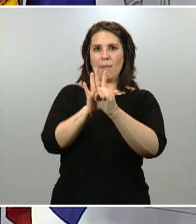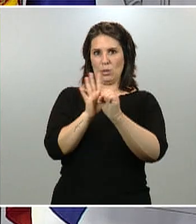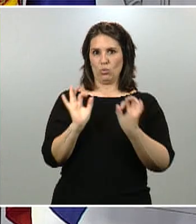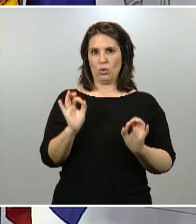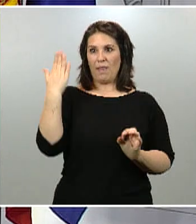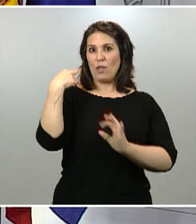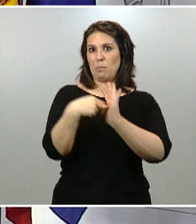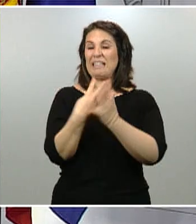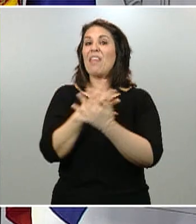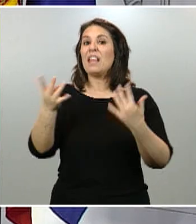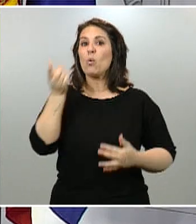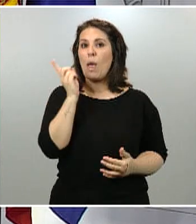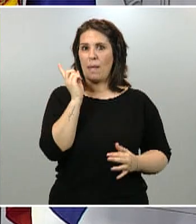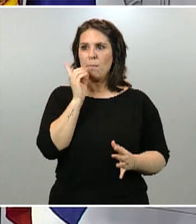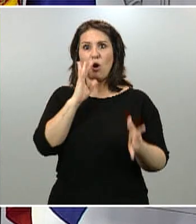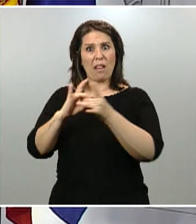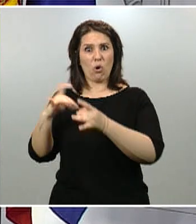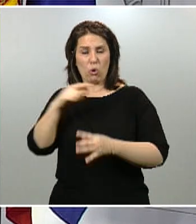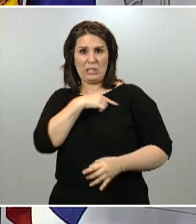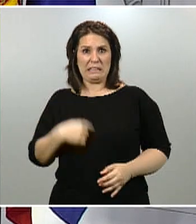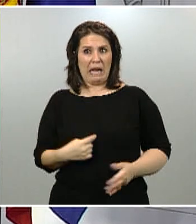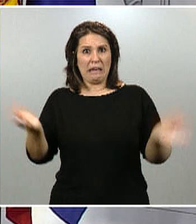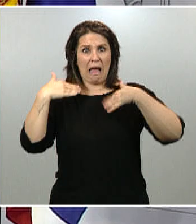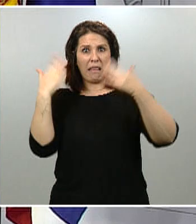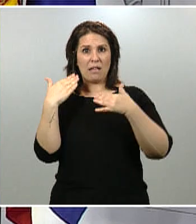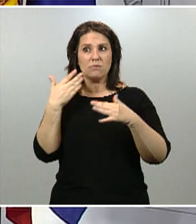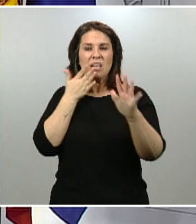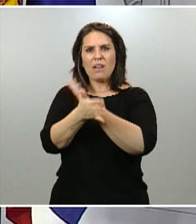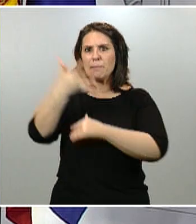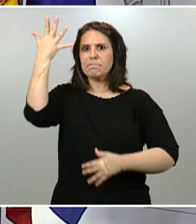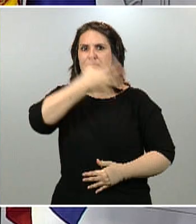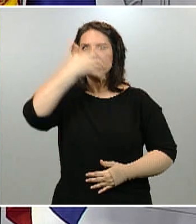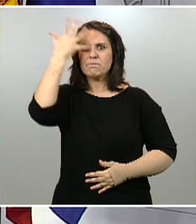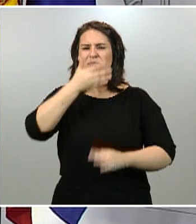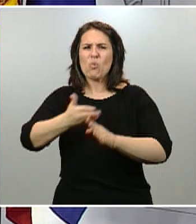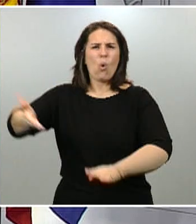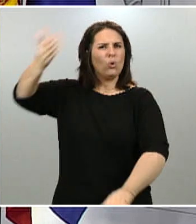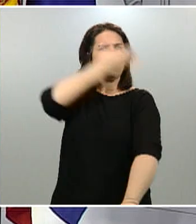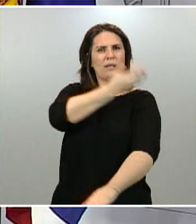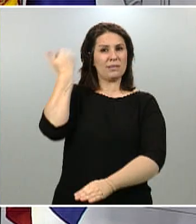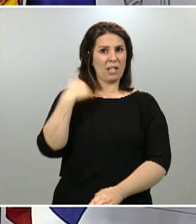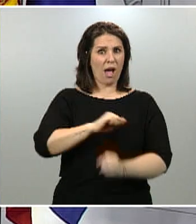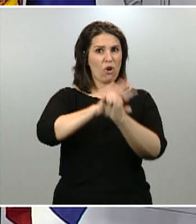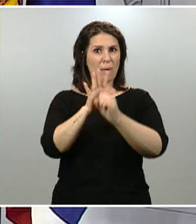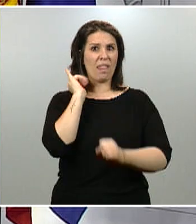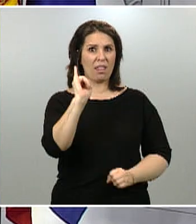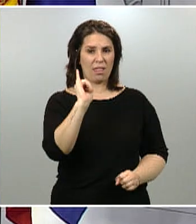China, comenta cambio 16, lo que incrementa las sospechas de que el virus circulaba mucho antes. Si nos puede hablar, doctor Simón, de esta